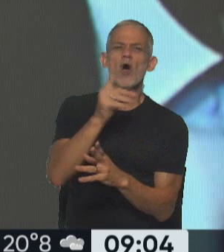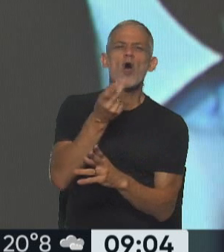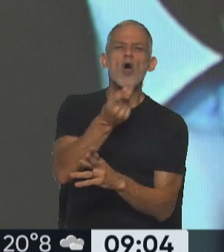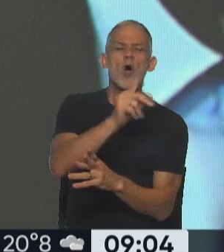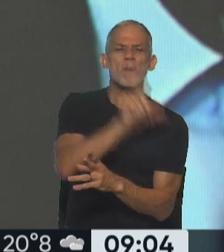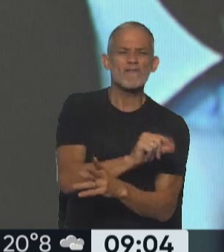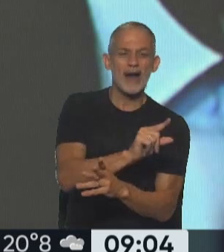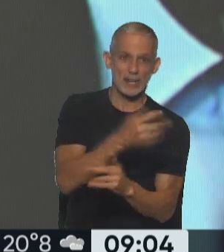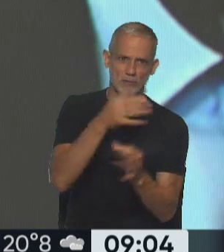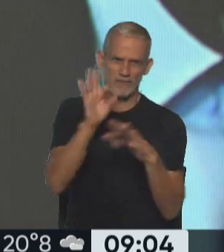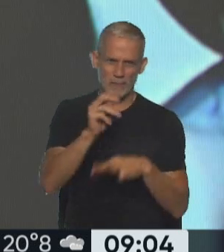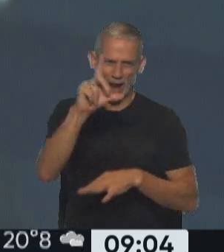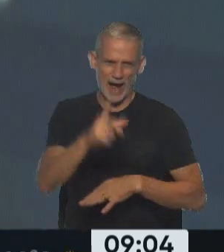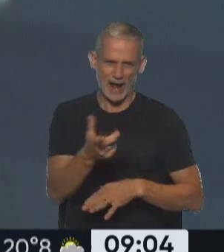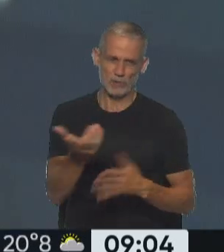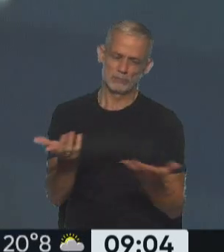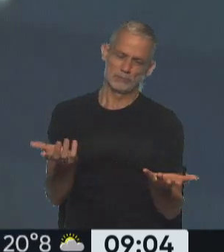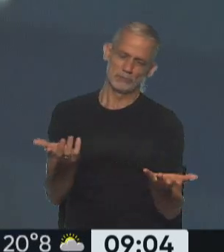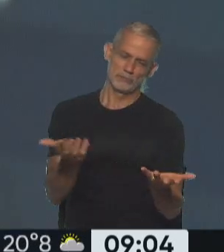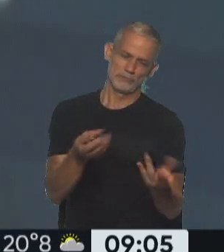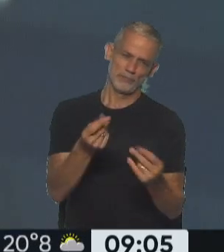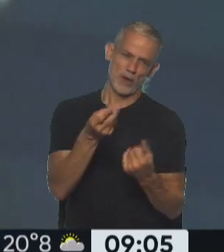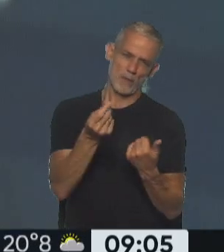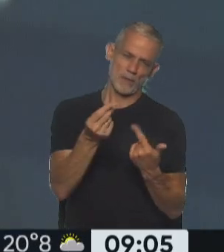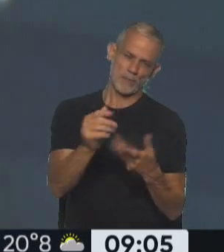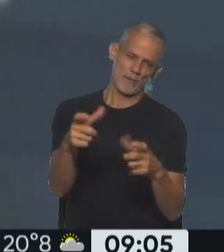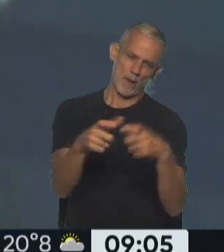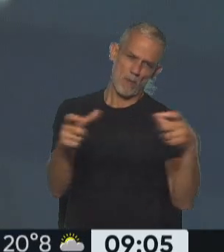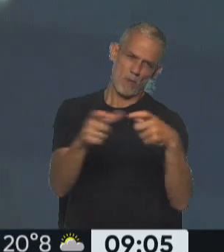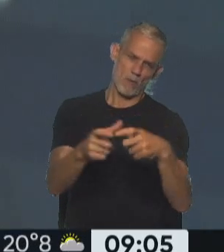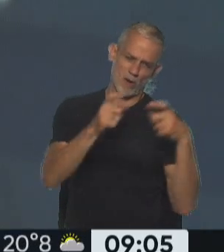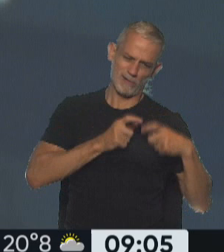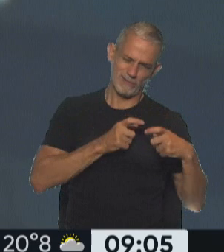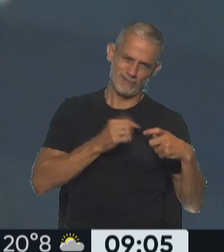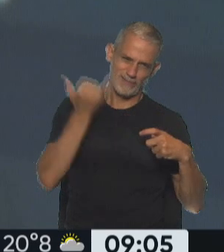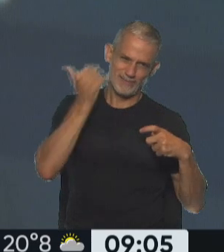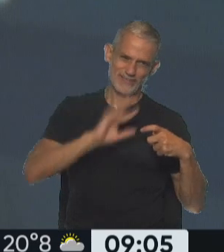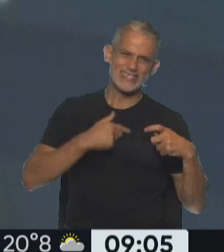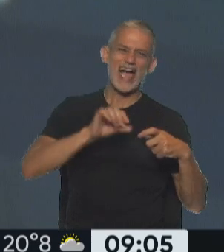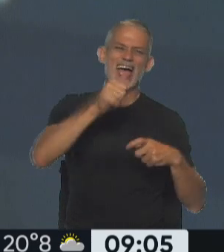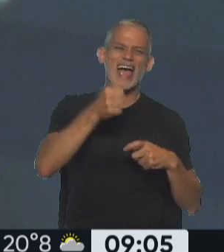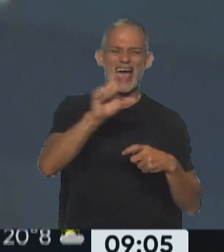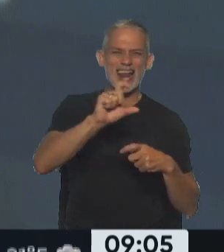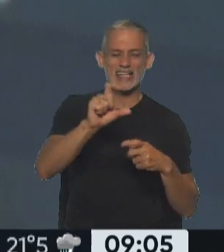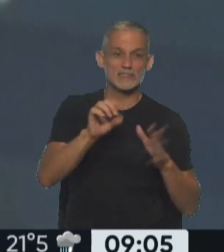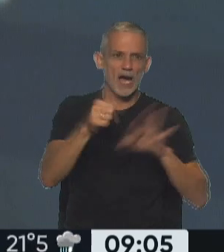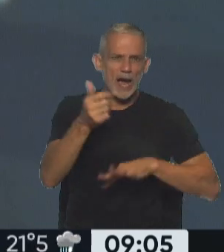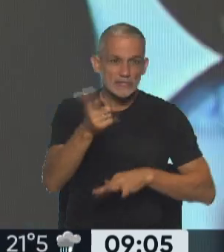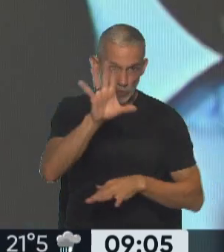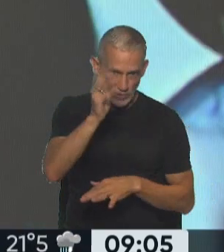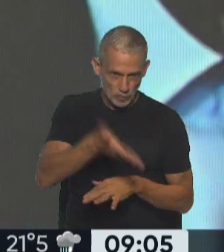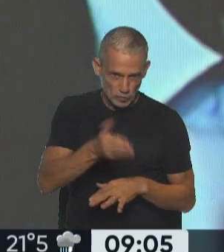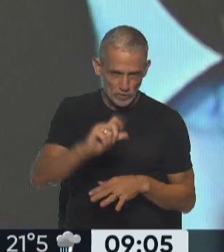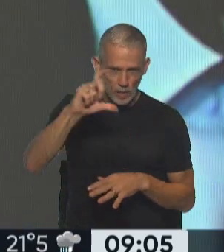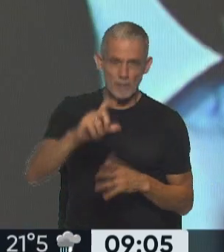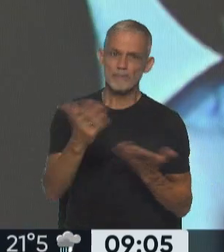los venían comprando desde antes. Porque dicen, se estaban haciendo de capital a través de los bonos para tener una ganancia. ¿Cuánto llega la ganancia? ¿50%? Bueno,